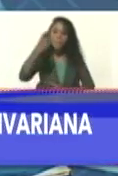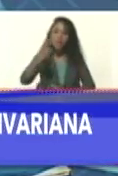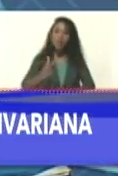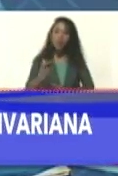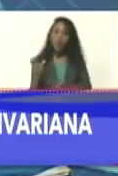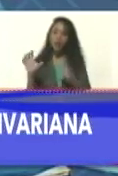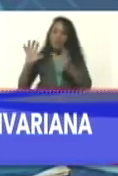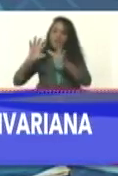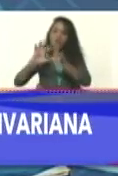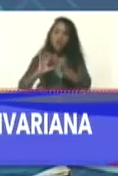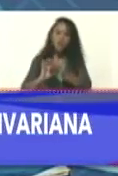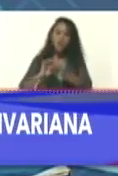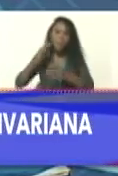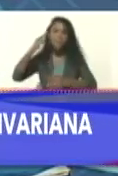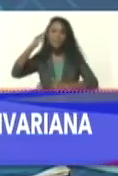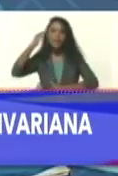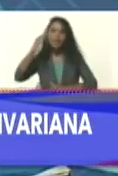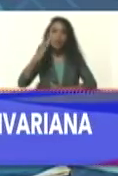cívico-militar-policial.